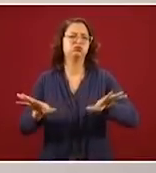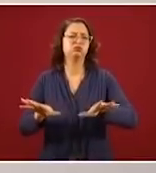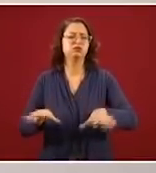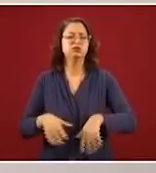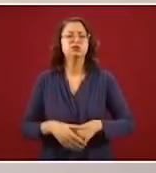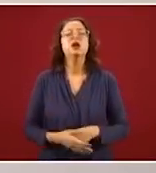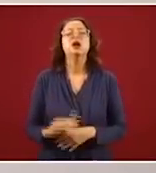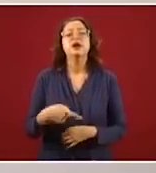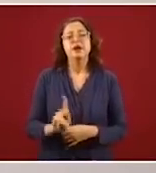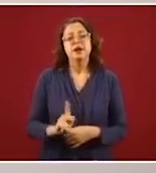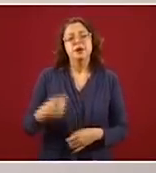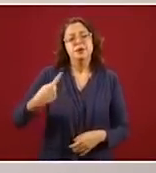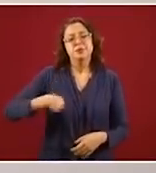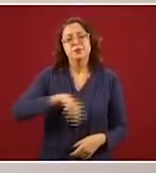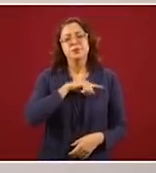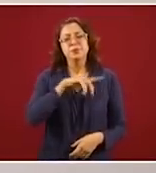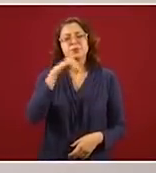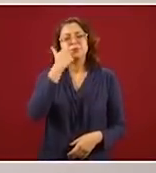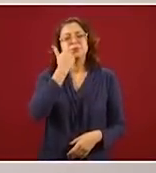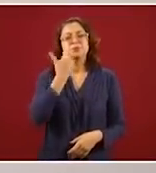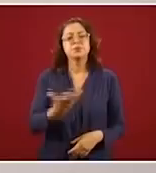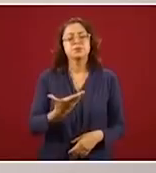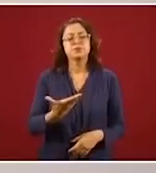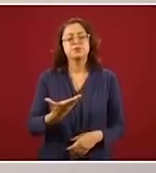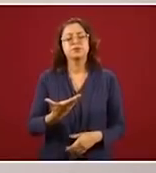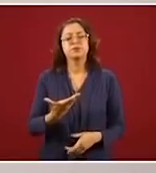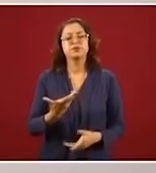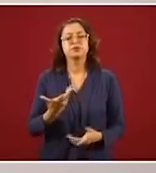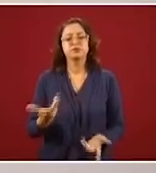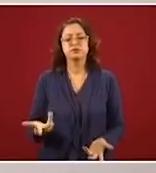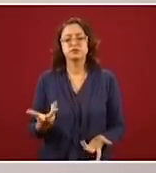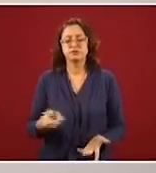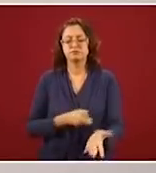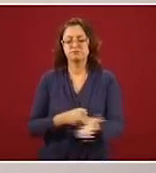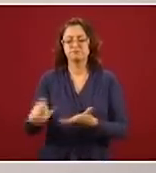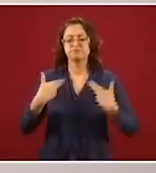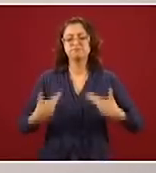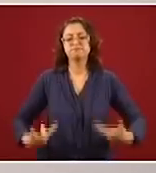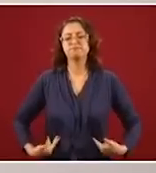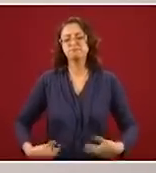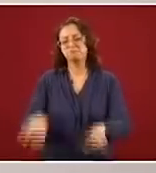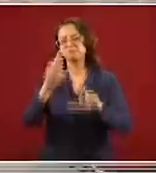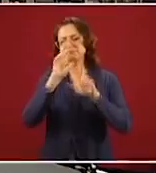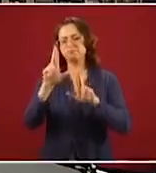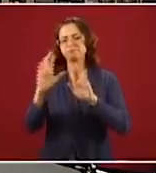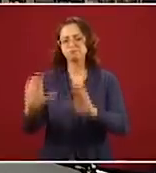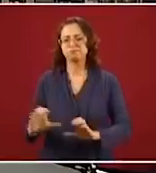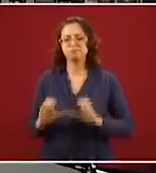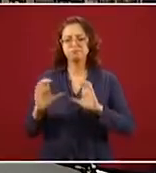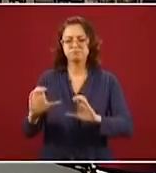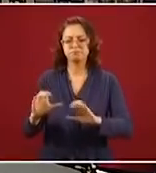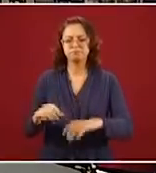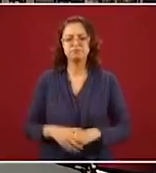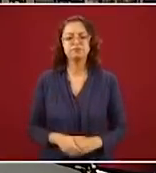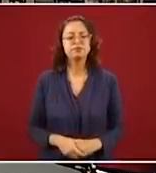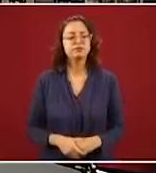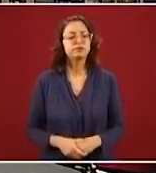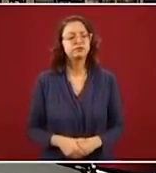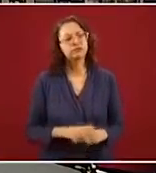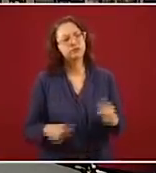pero buscamos respetar, cuidar los derechos humanos. Mi segunda